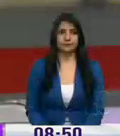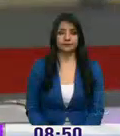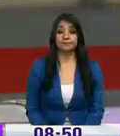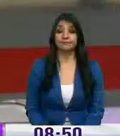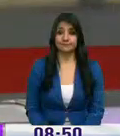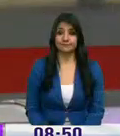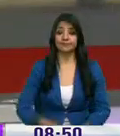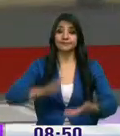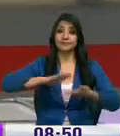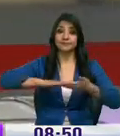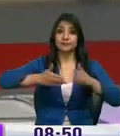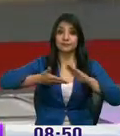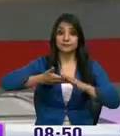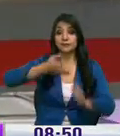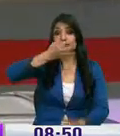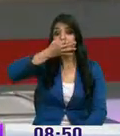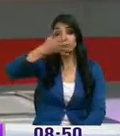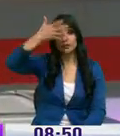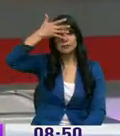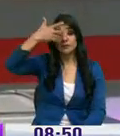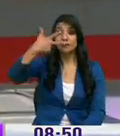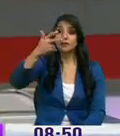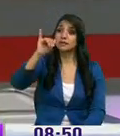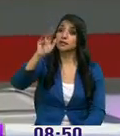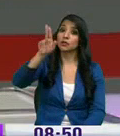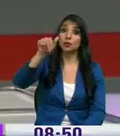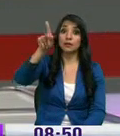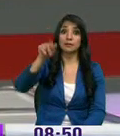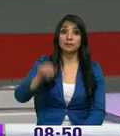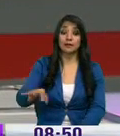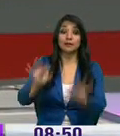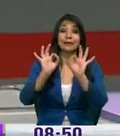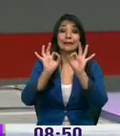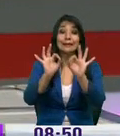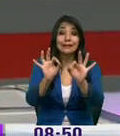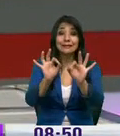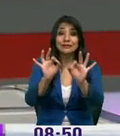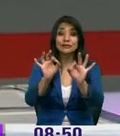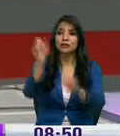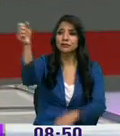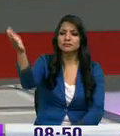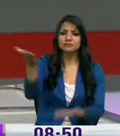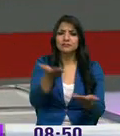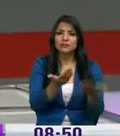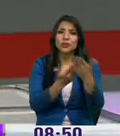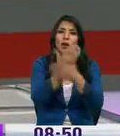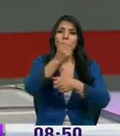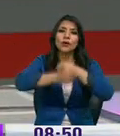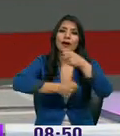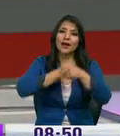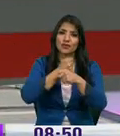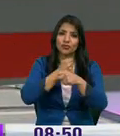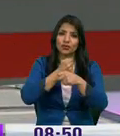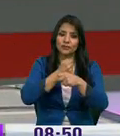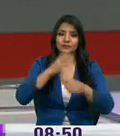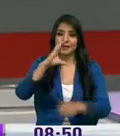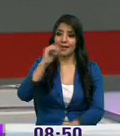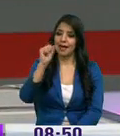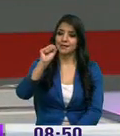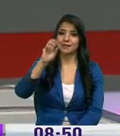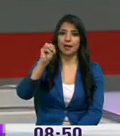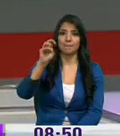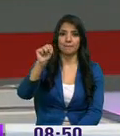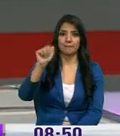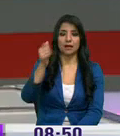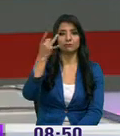En la comuna Sáchila, en Chihuilpe, todo está listo para recibir al Kazama o el Nuevo Amanecer. Esto sucede el 18 de abril.